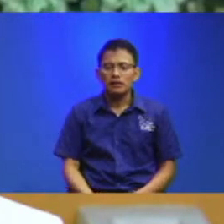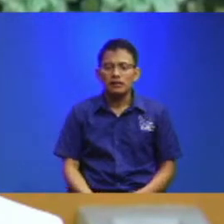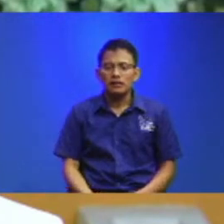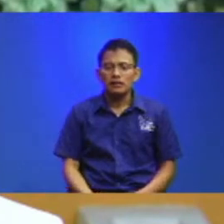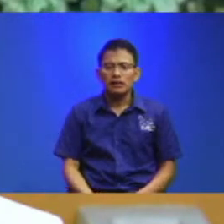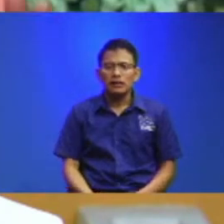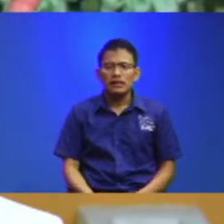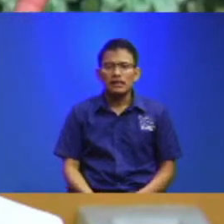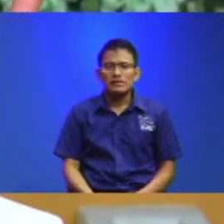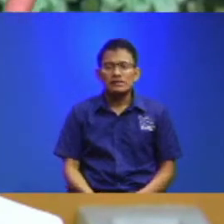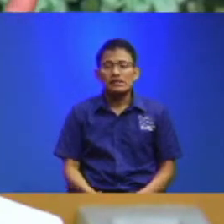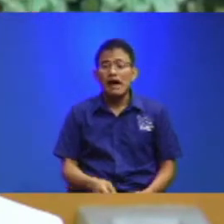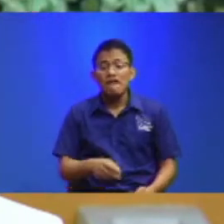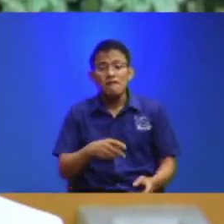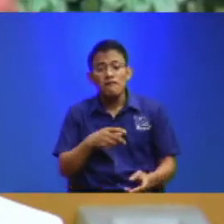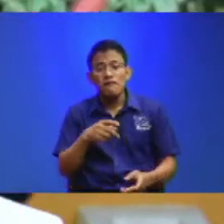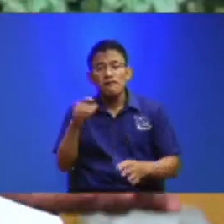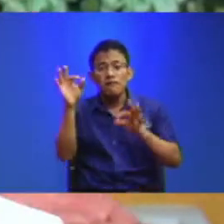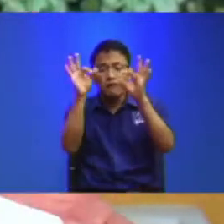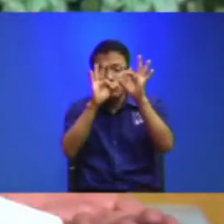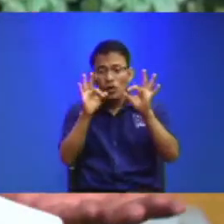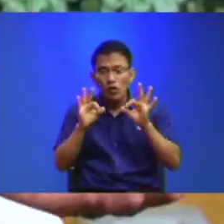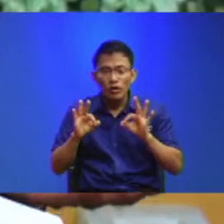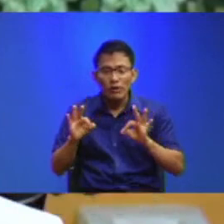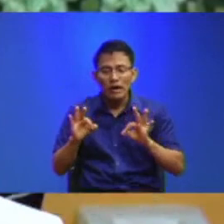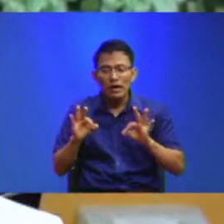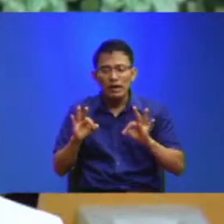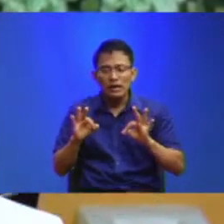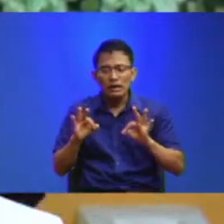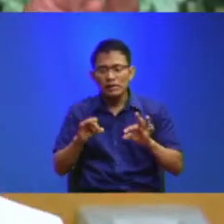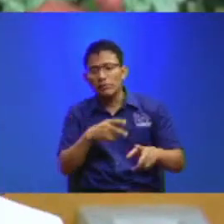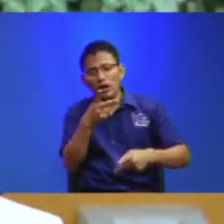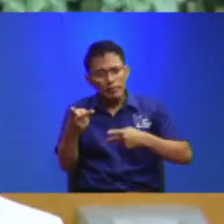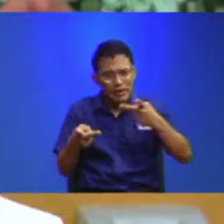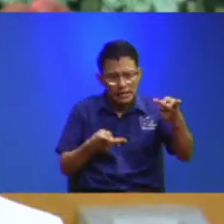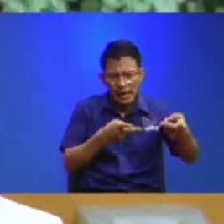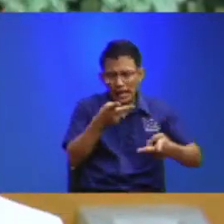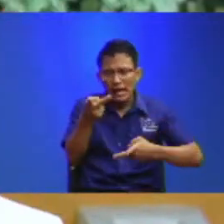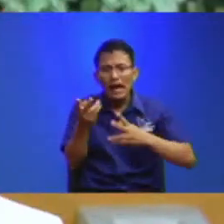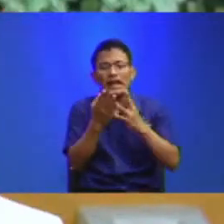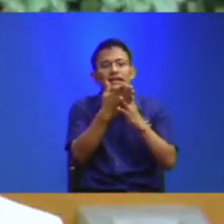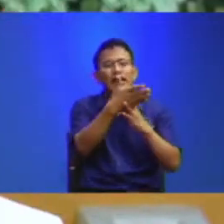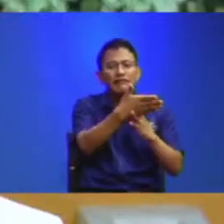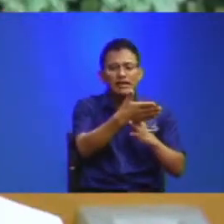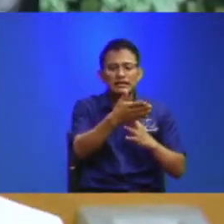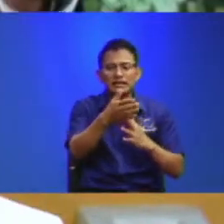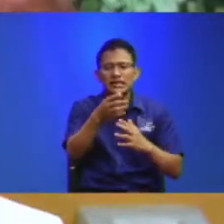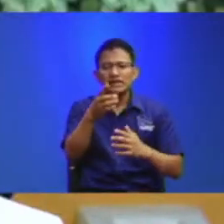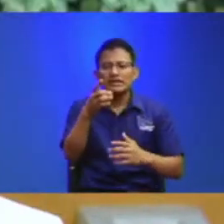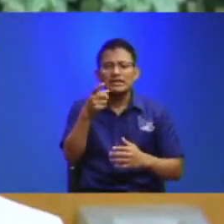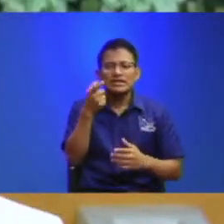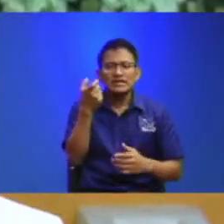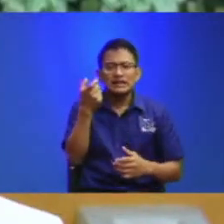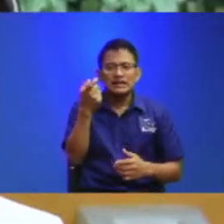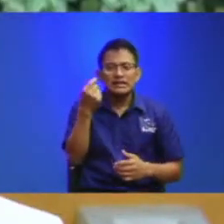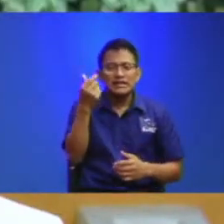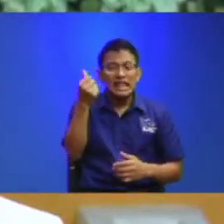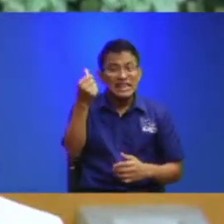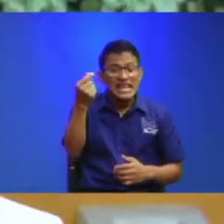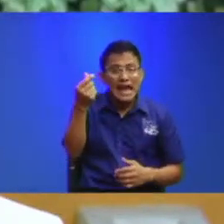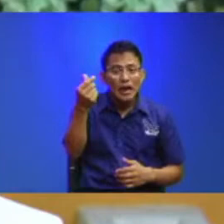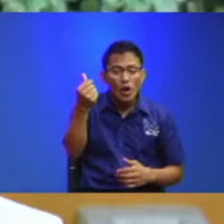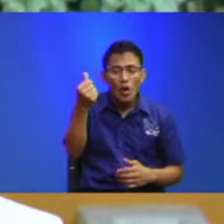poder comerciar, que se llama dinero. Porque antes era trueque el que se hacía, canjes